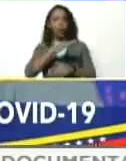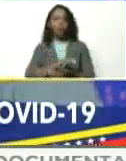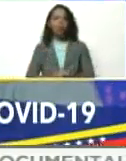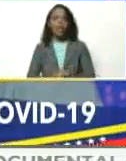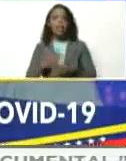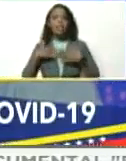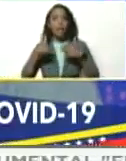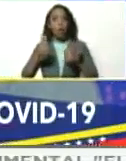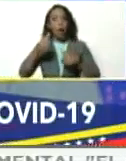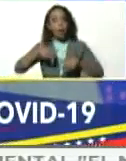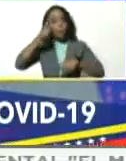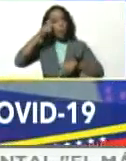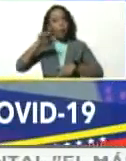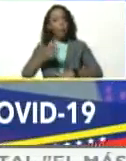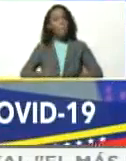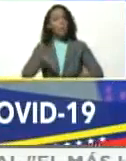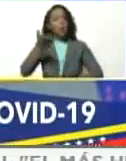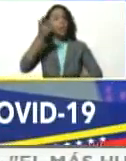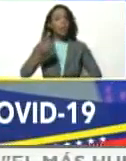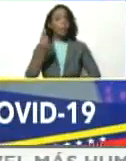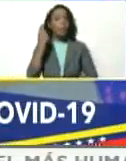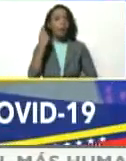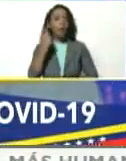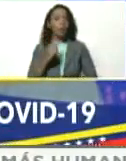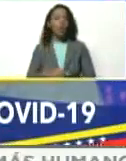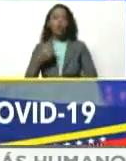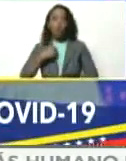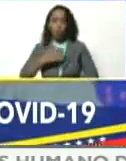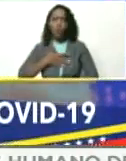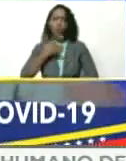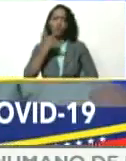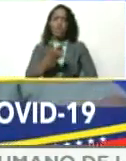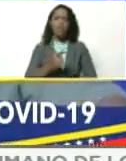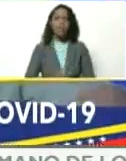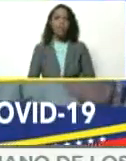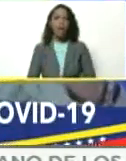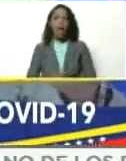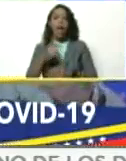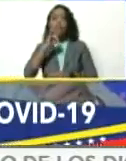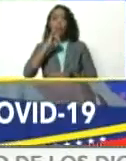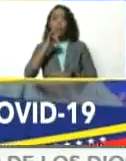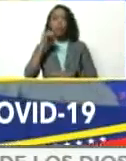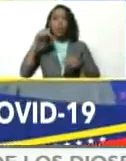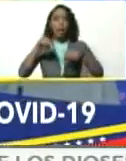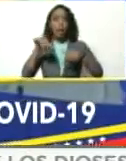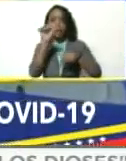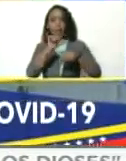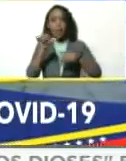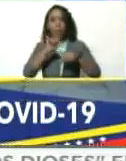salud del pueblo es la prioridad. Yo les puedo decir los datos de esta semana.